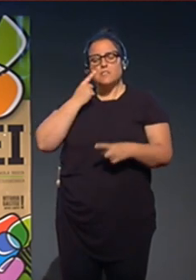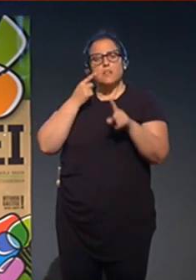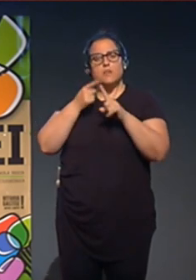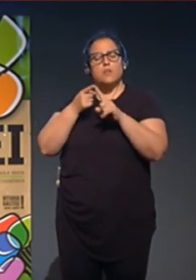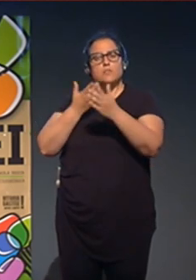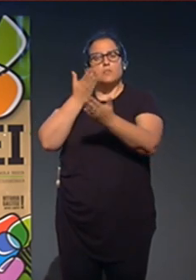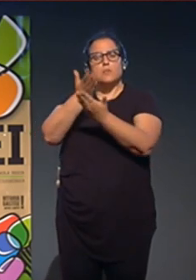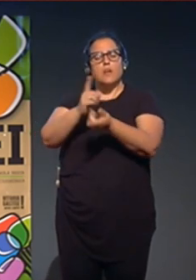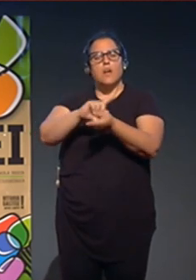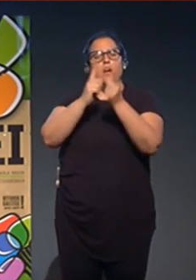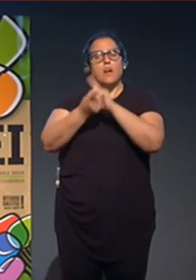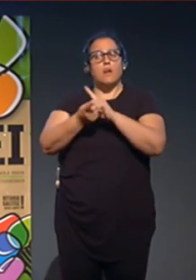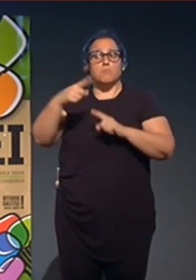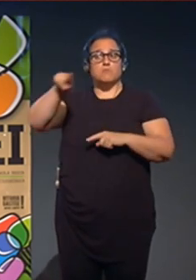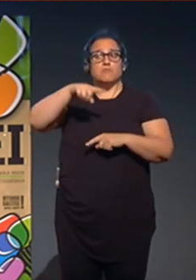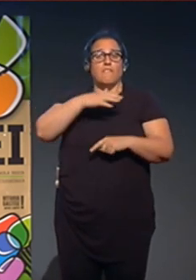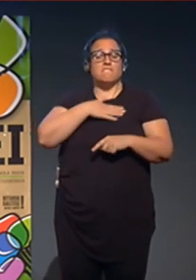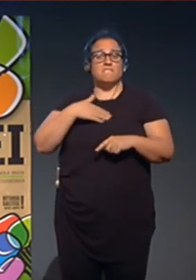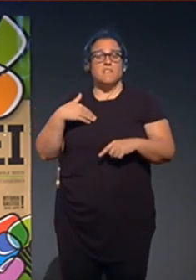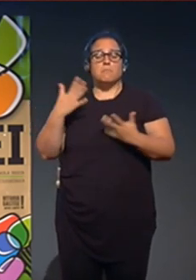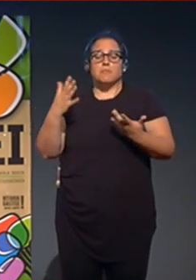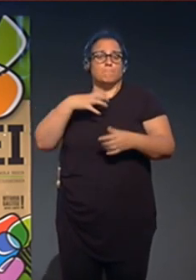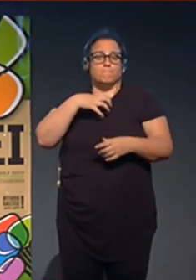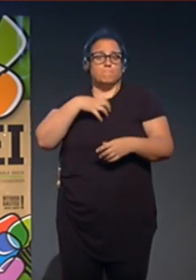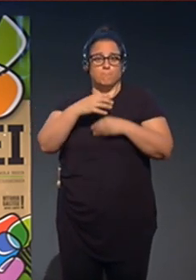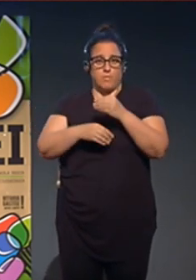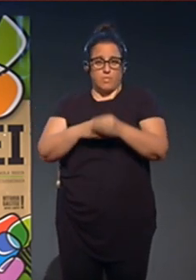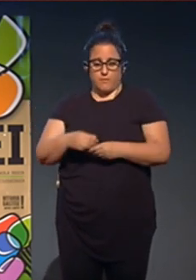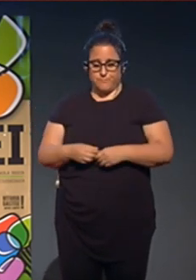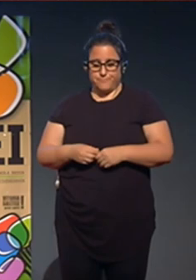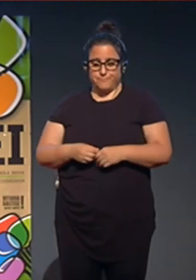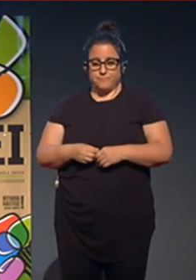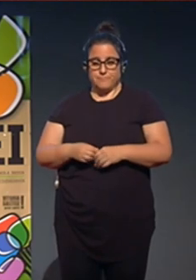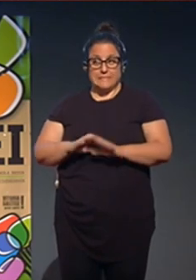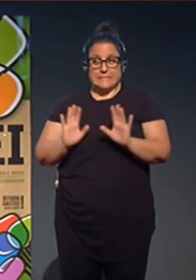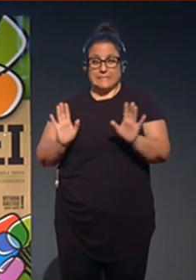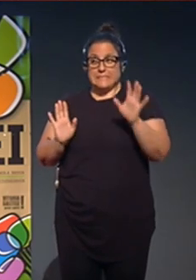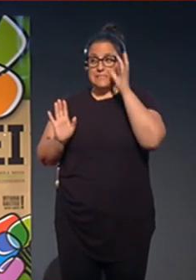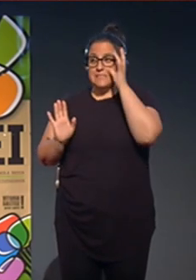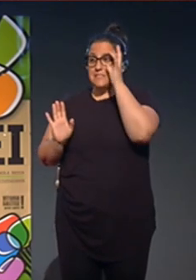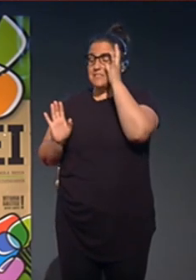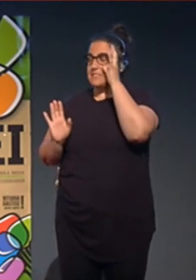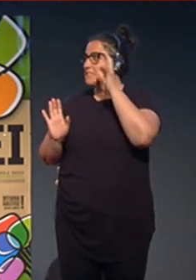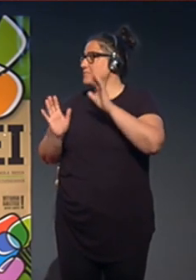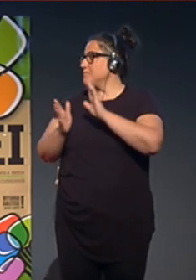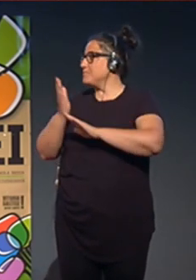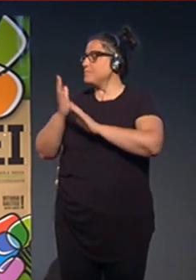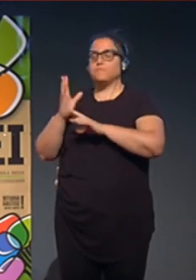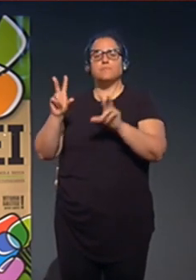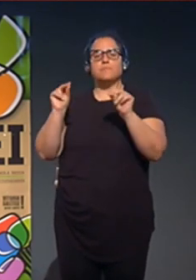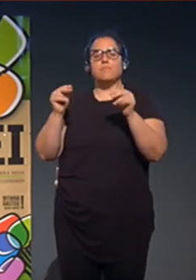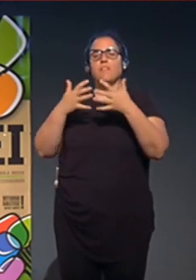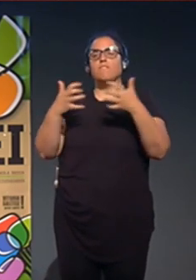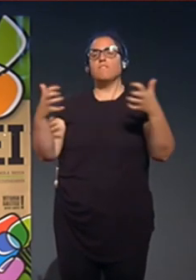que muchas veces ellos quisieran pero no van a poder hacer Bueno yo creo que no quio terminar con dos frases